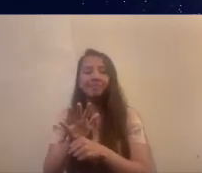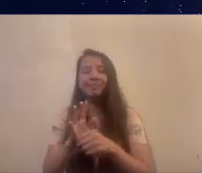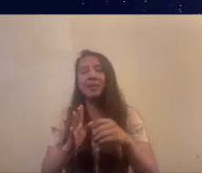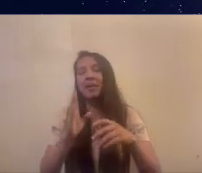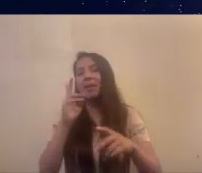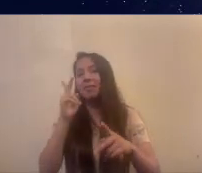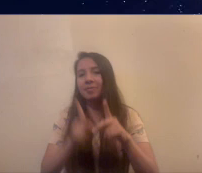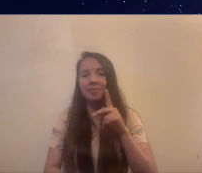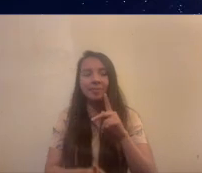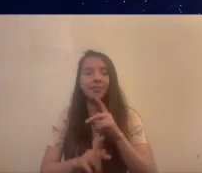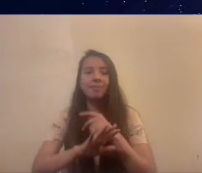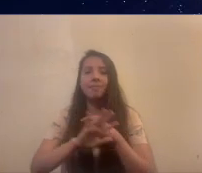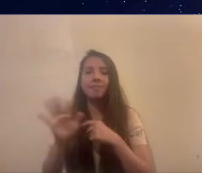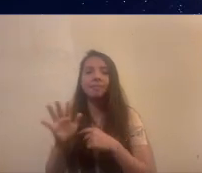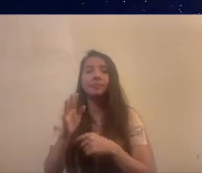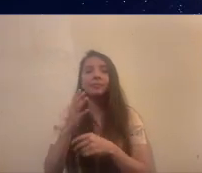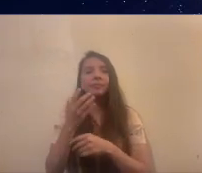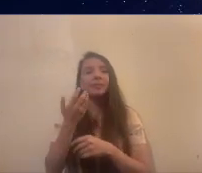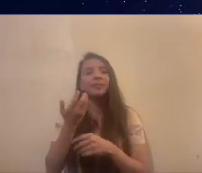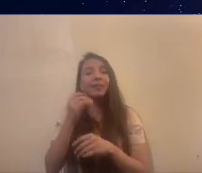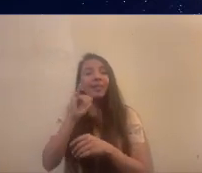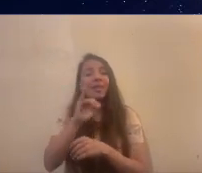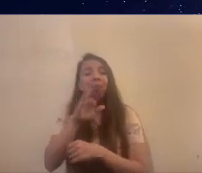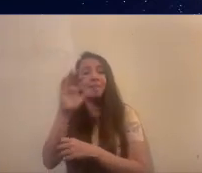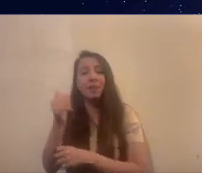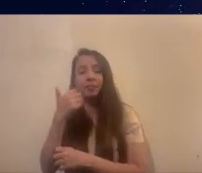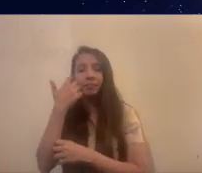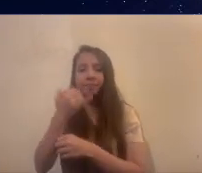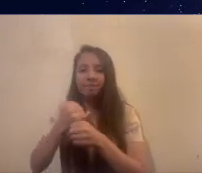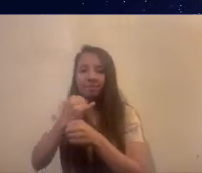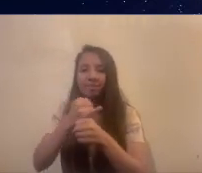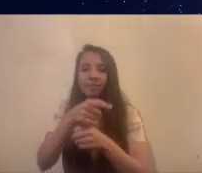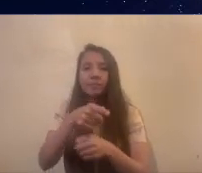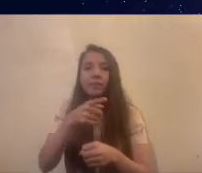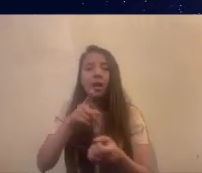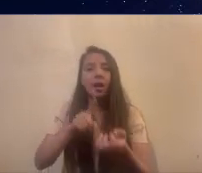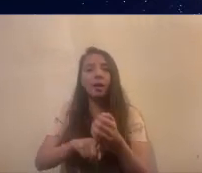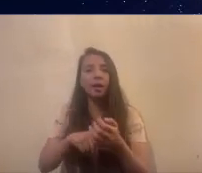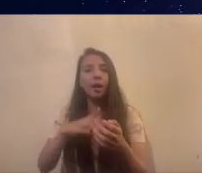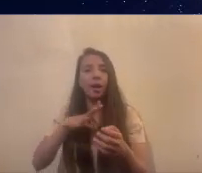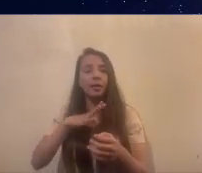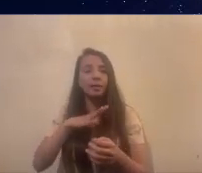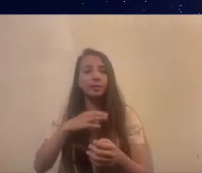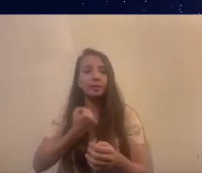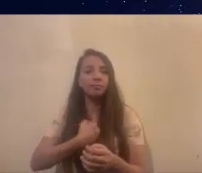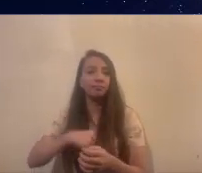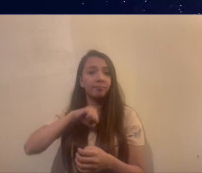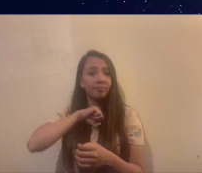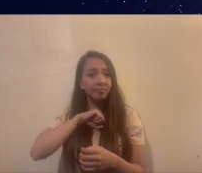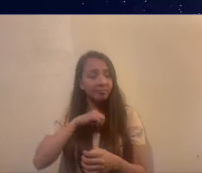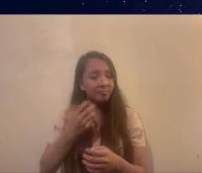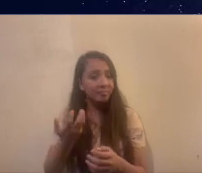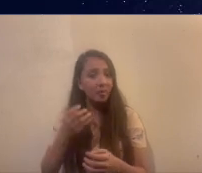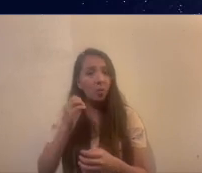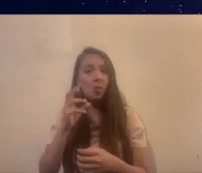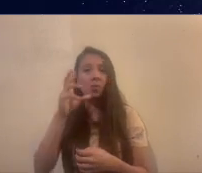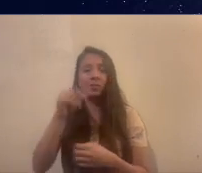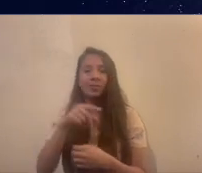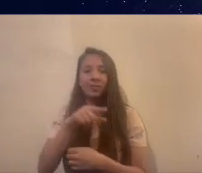dejamos en suspenso algunas cosas, era poder analizar cuáles son las características nutricionales tanto de los